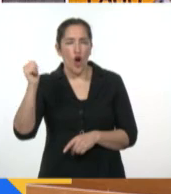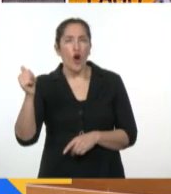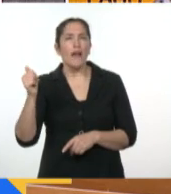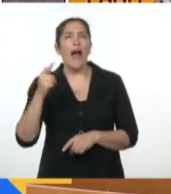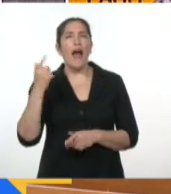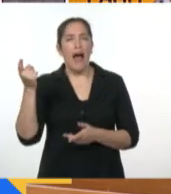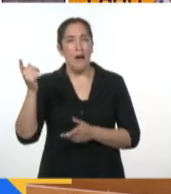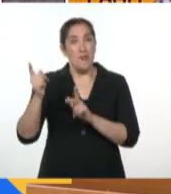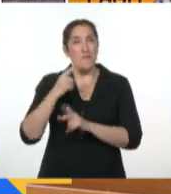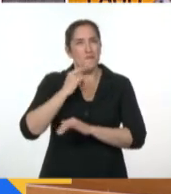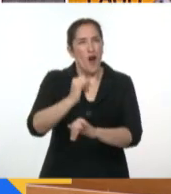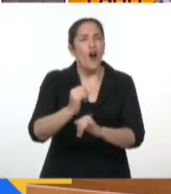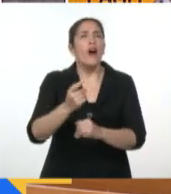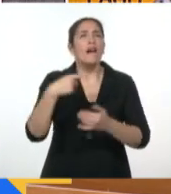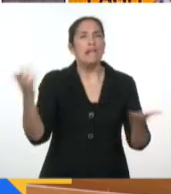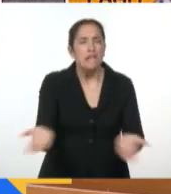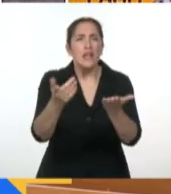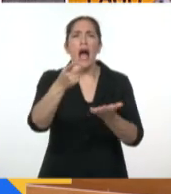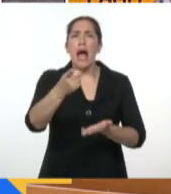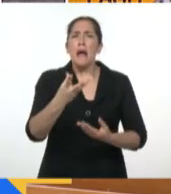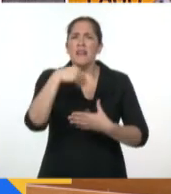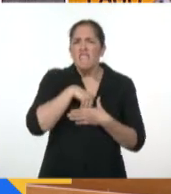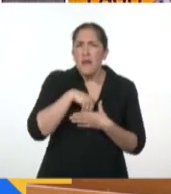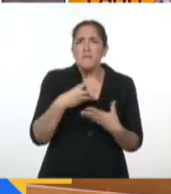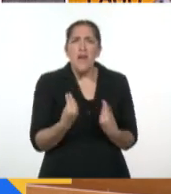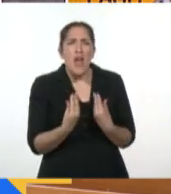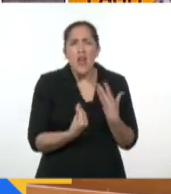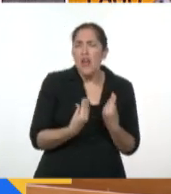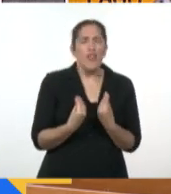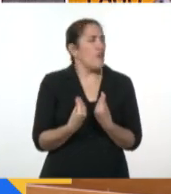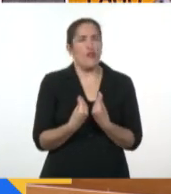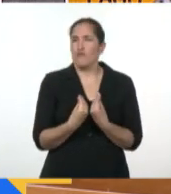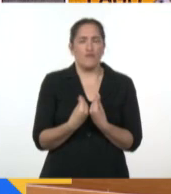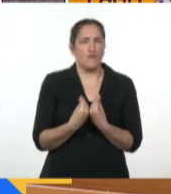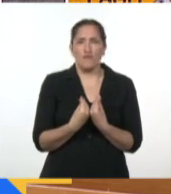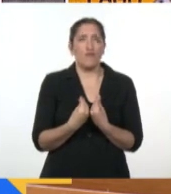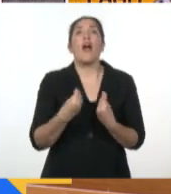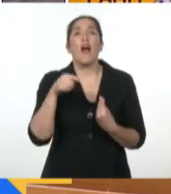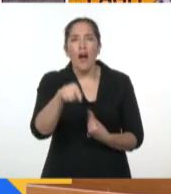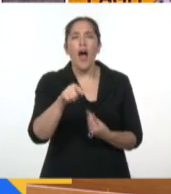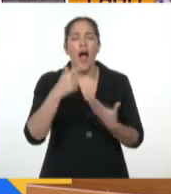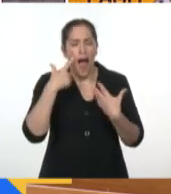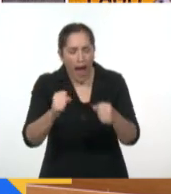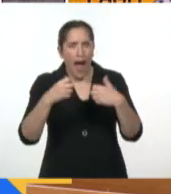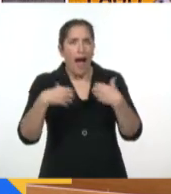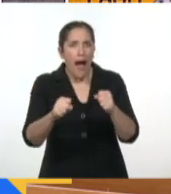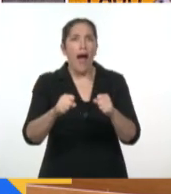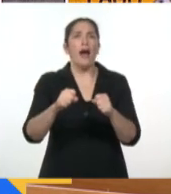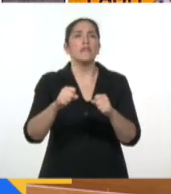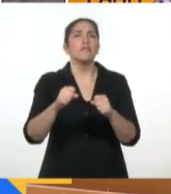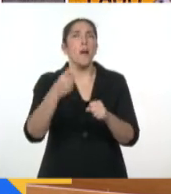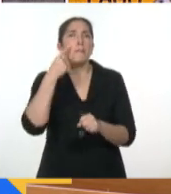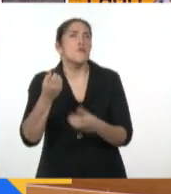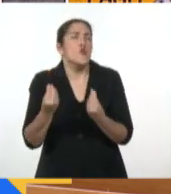miedo, ¿no? Habilitar un poco eso y posibilitar la detección de estas violencias antes de tiempo, la